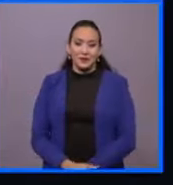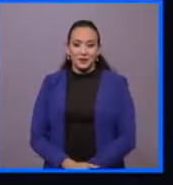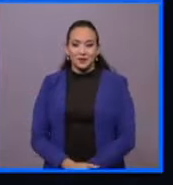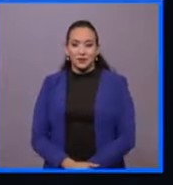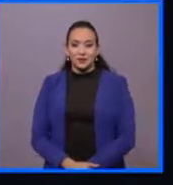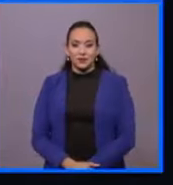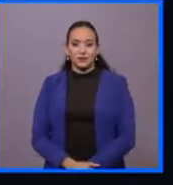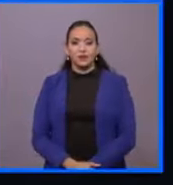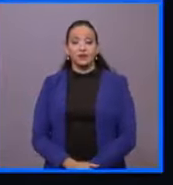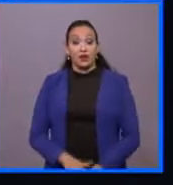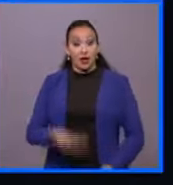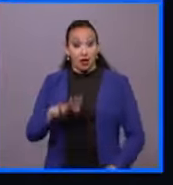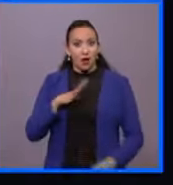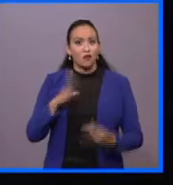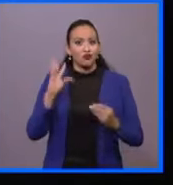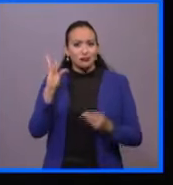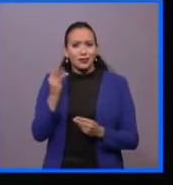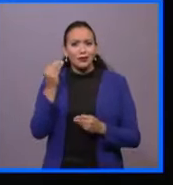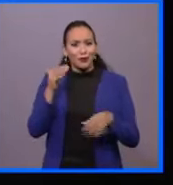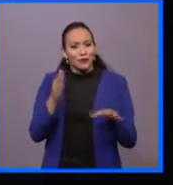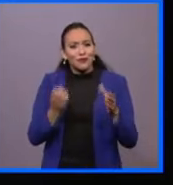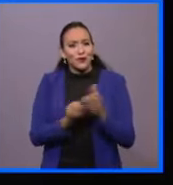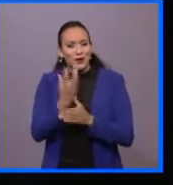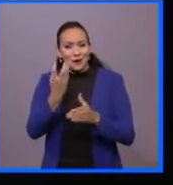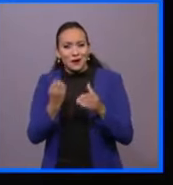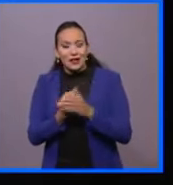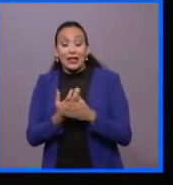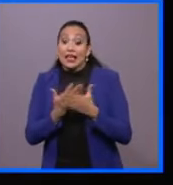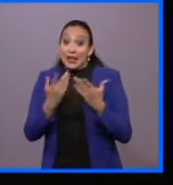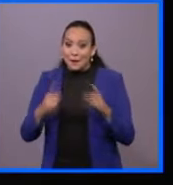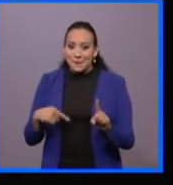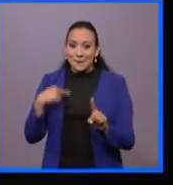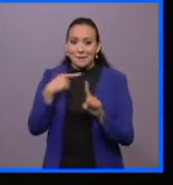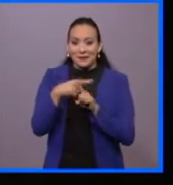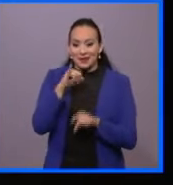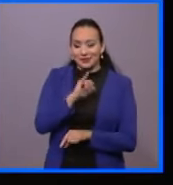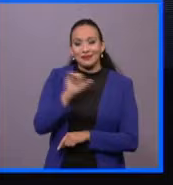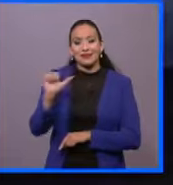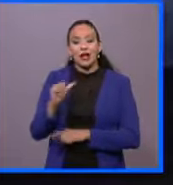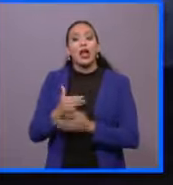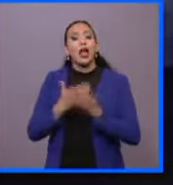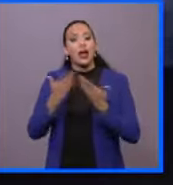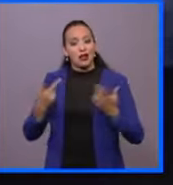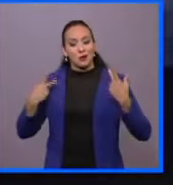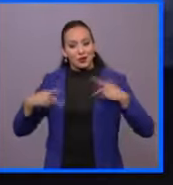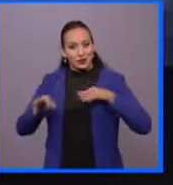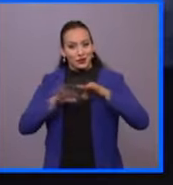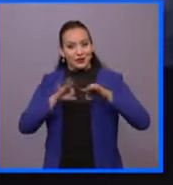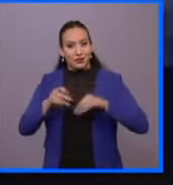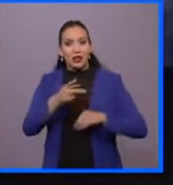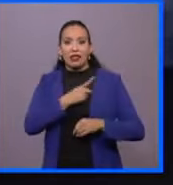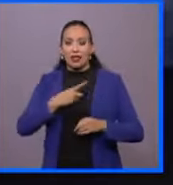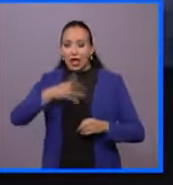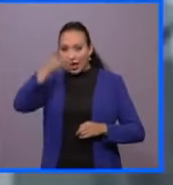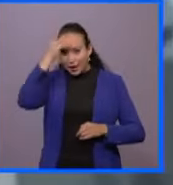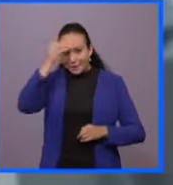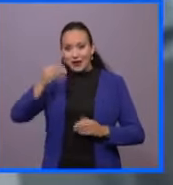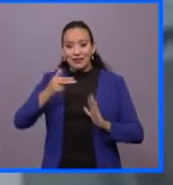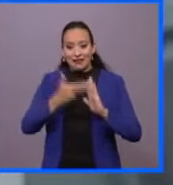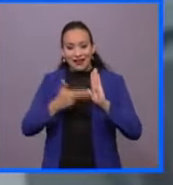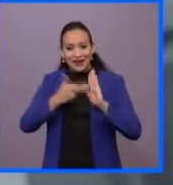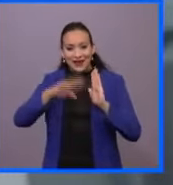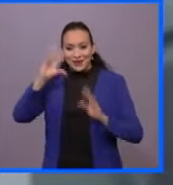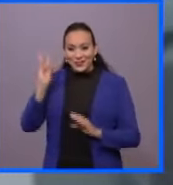En la era del desarrollo tecnológico y con la inteligencia artificial, toca ahora a los trabajadores prepararse en habilidades donde